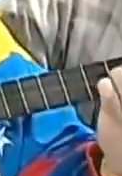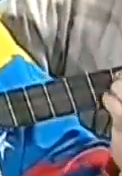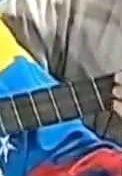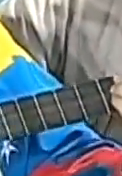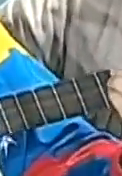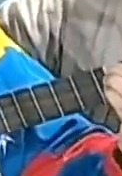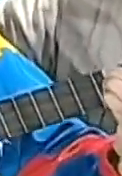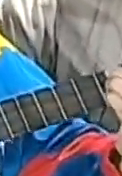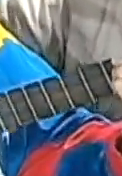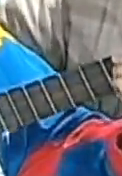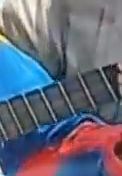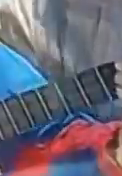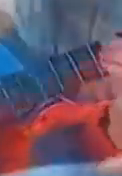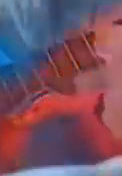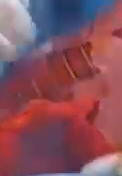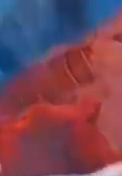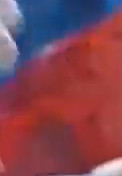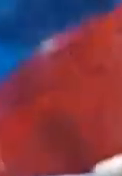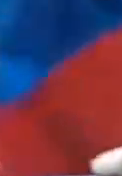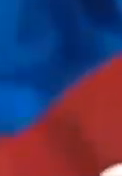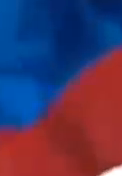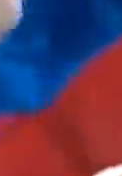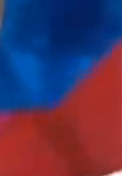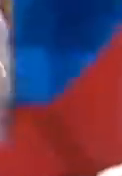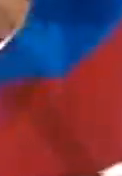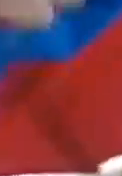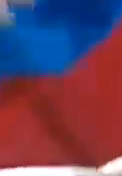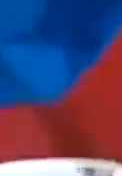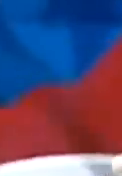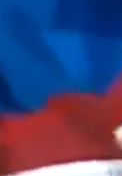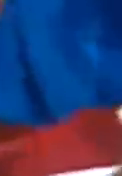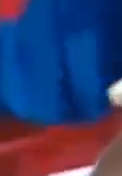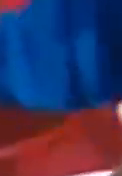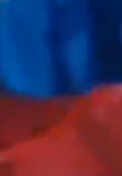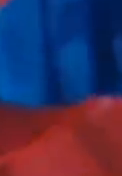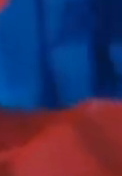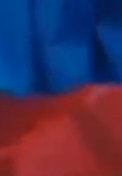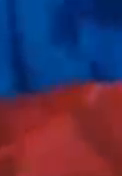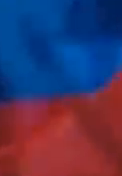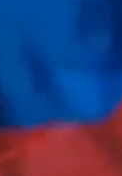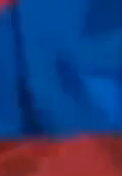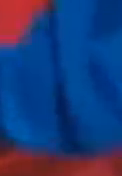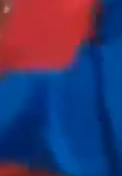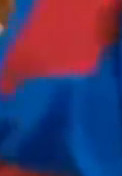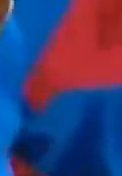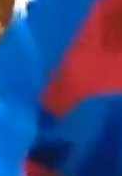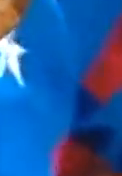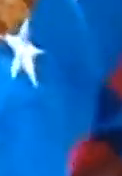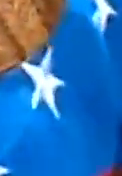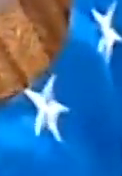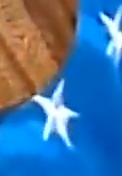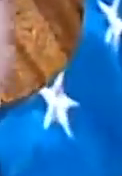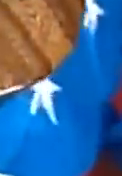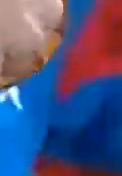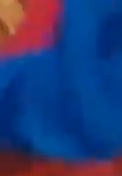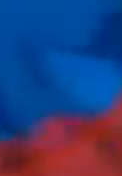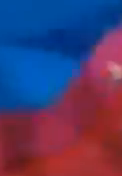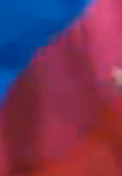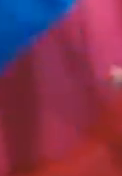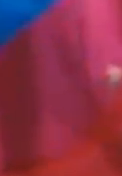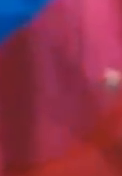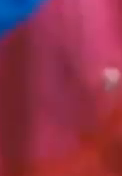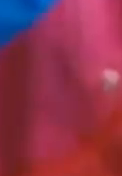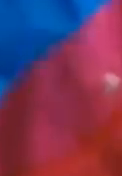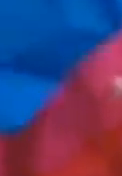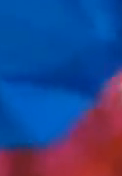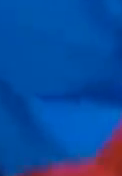Le diré que... que escriba un canto que sea flor y